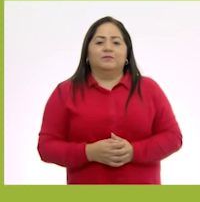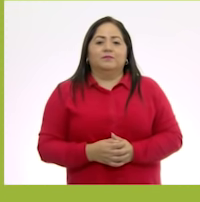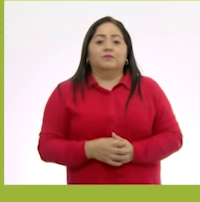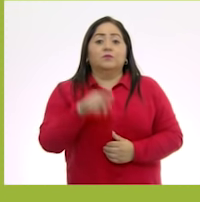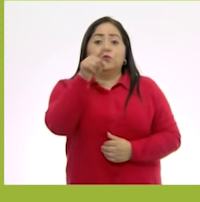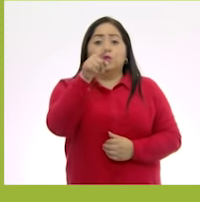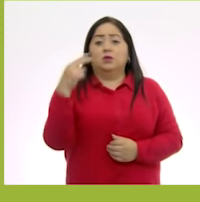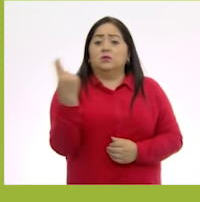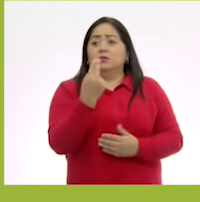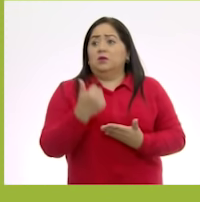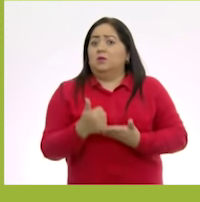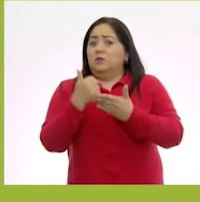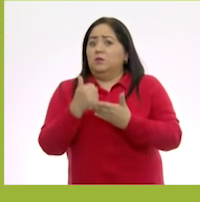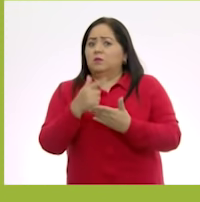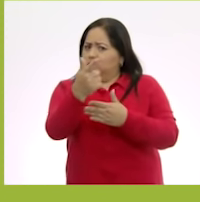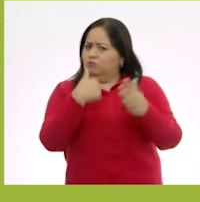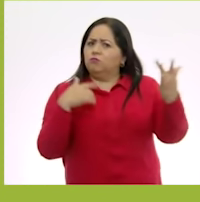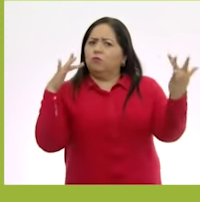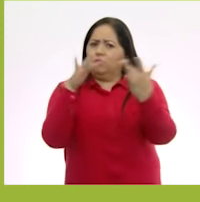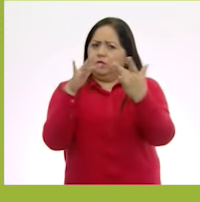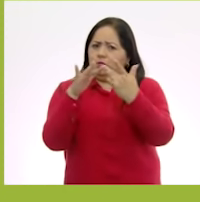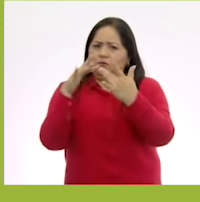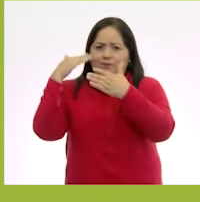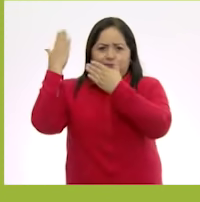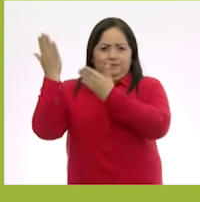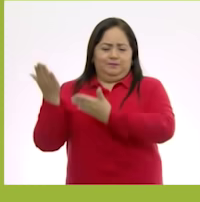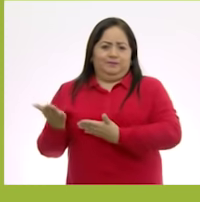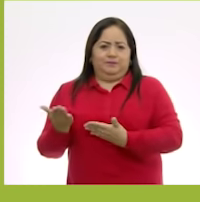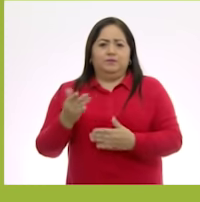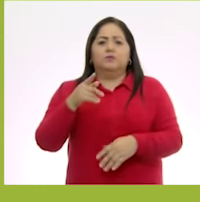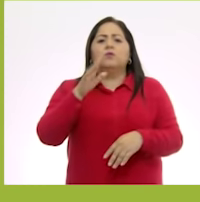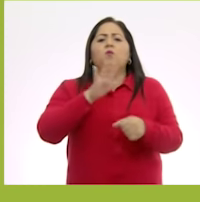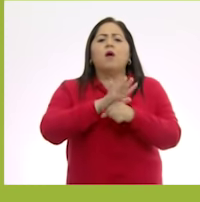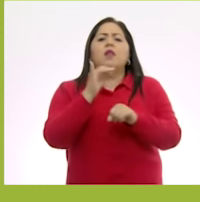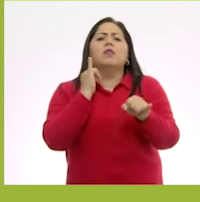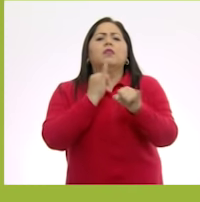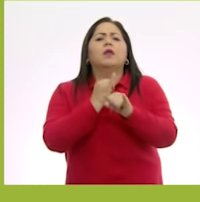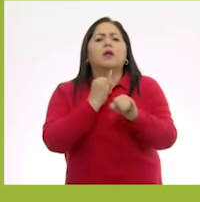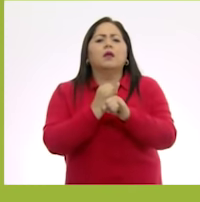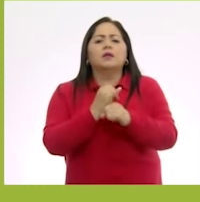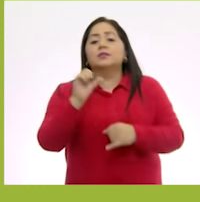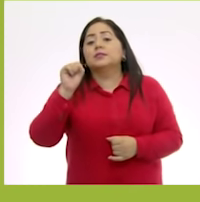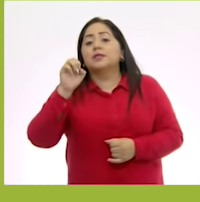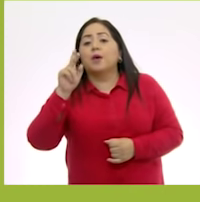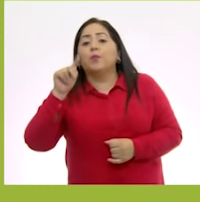Si necesitas ayuda, contáctanos. Página de internet: